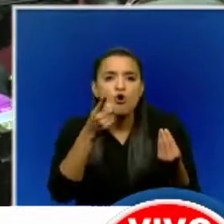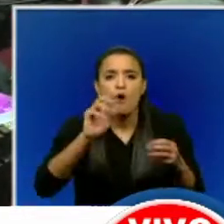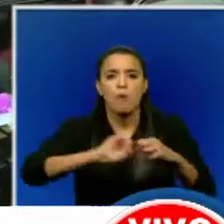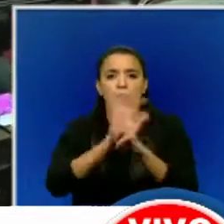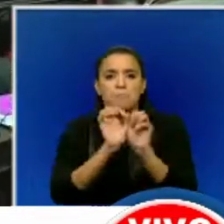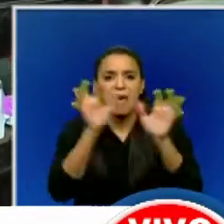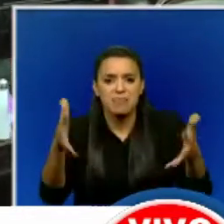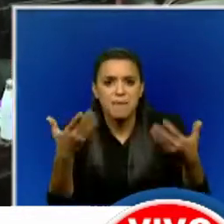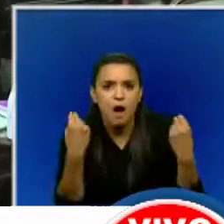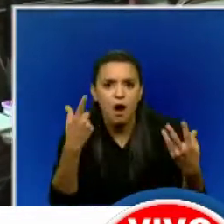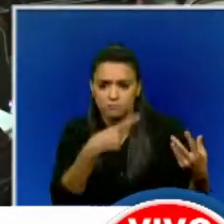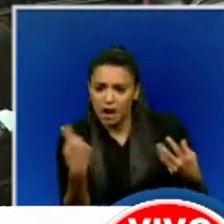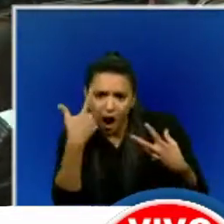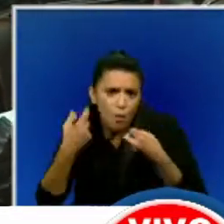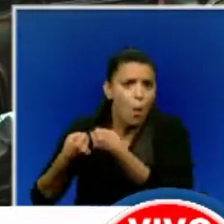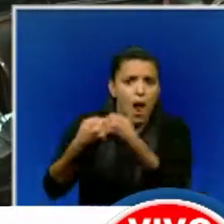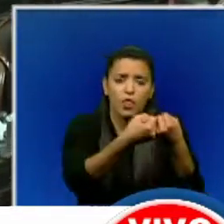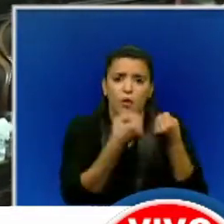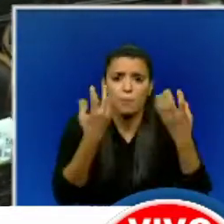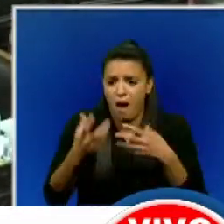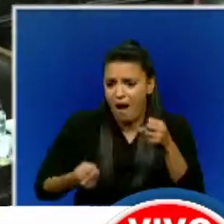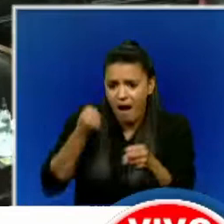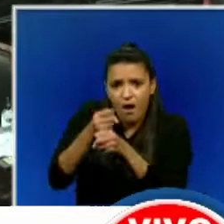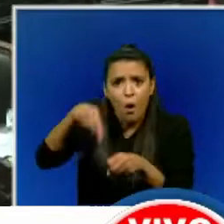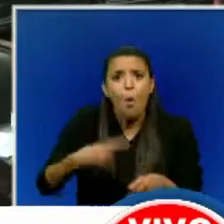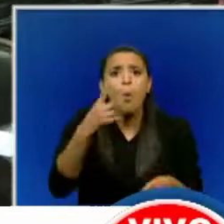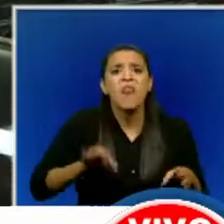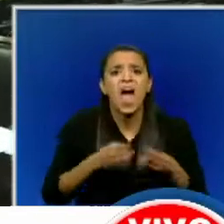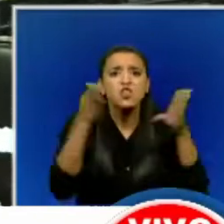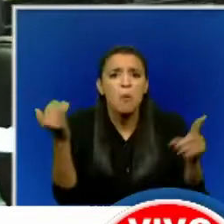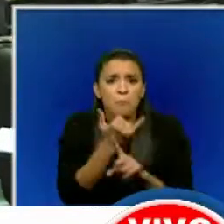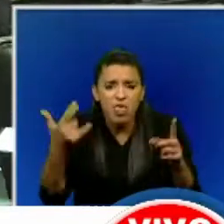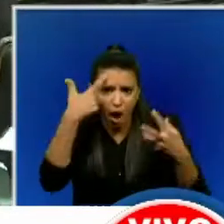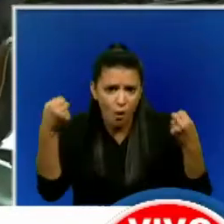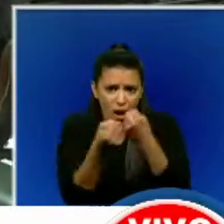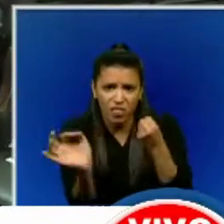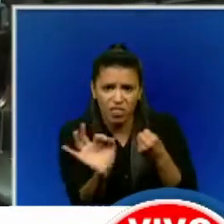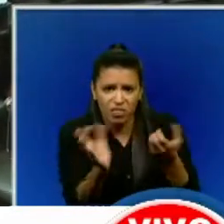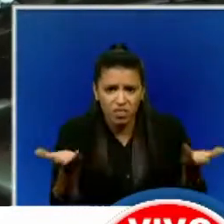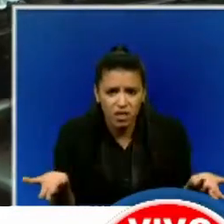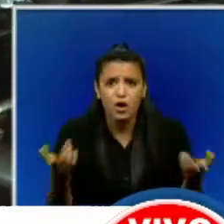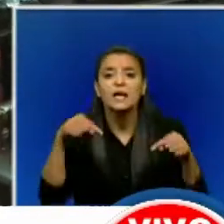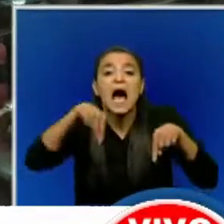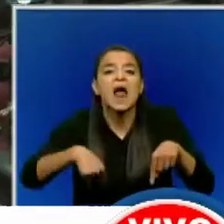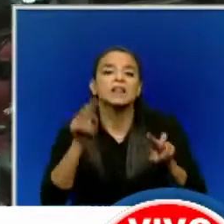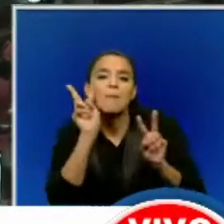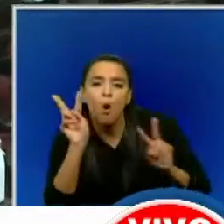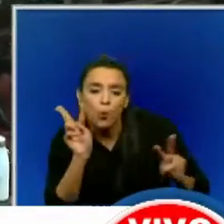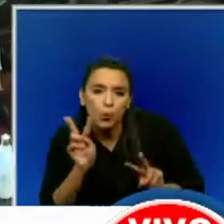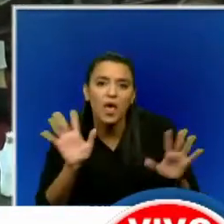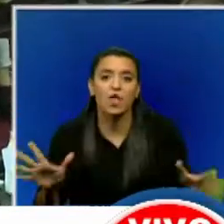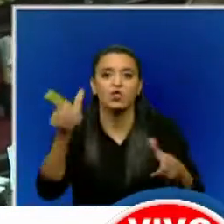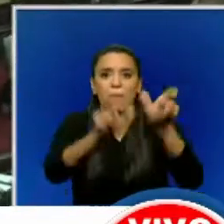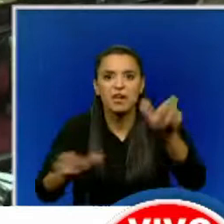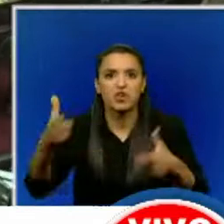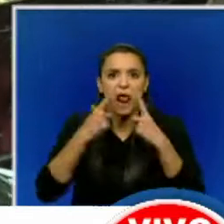pandemia, de ponernos de acuerdo. Hasta ahora llevamos un año y medio de pandemia y no nos hemos puesto de acuerdo. Lo estamos viendo y nos reclama la